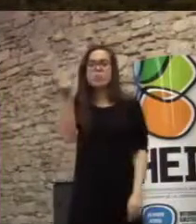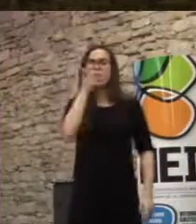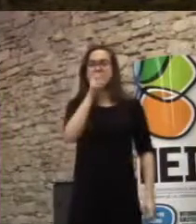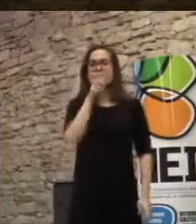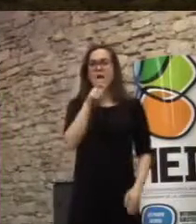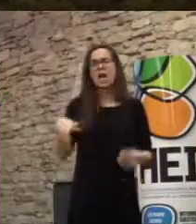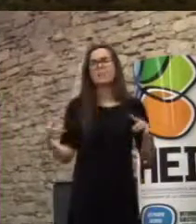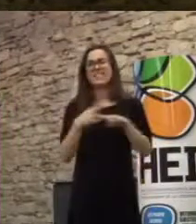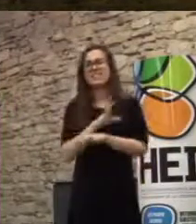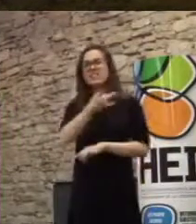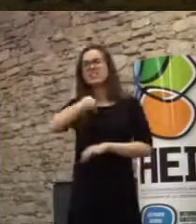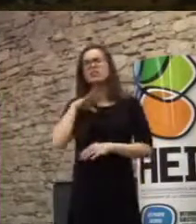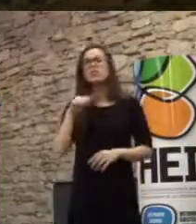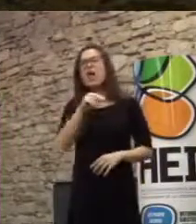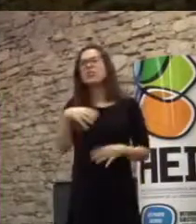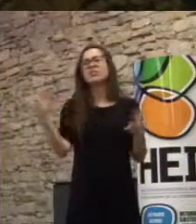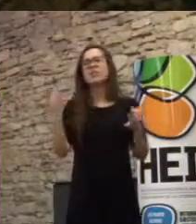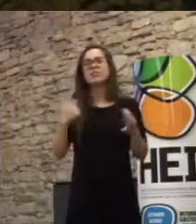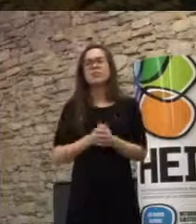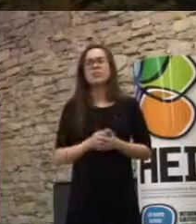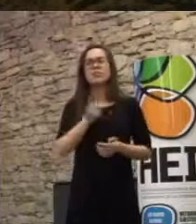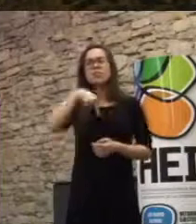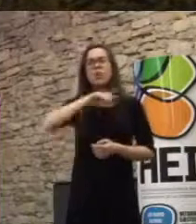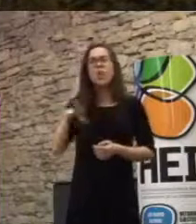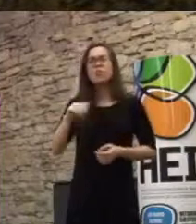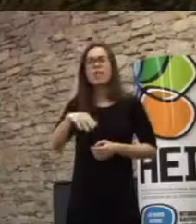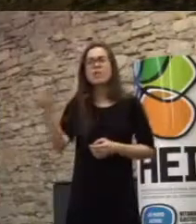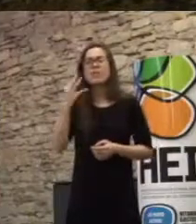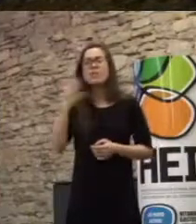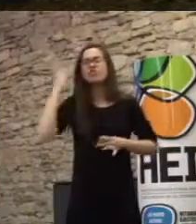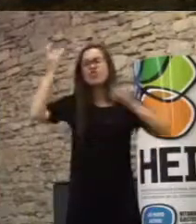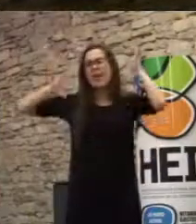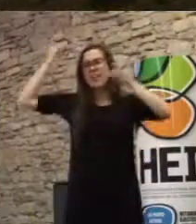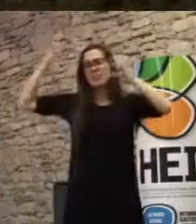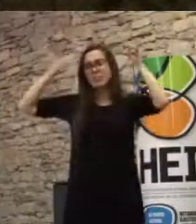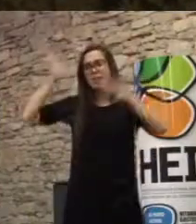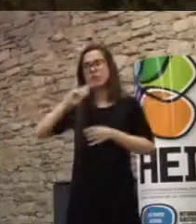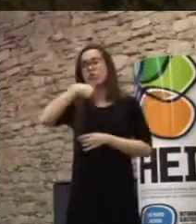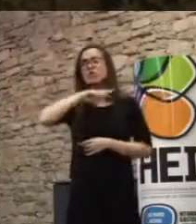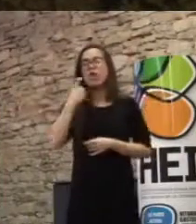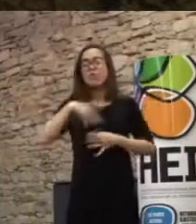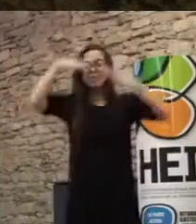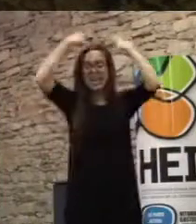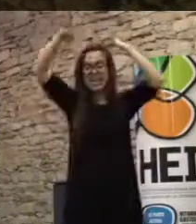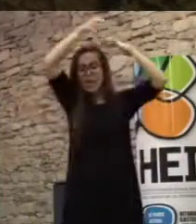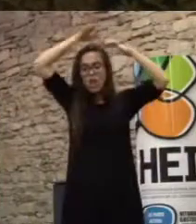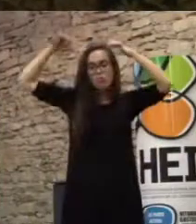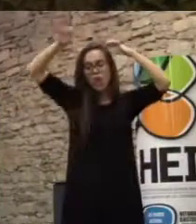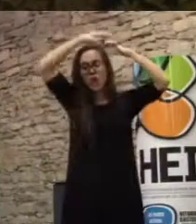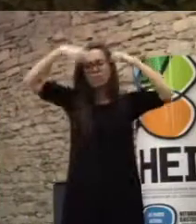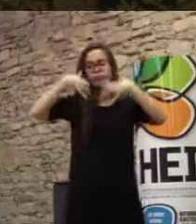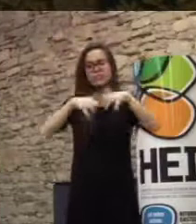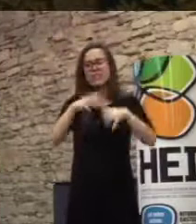ponemos entonces que estructuras usamos bueno pues tenemos que usar la creatividad para eso tenemos las neuronas funcionando y resulta que si cambiamos estas estructuras